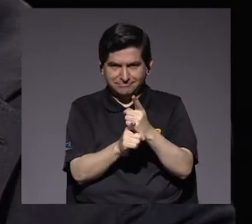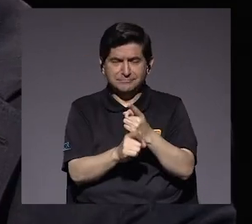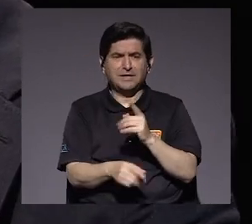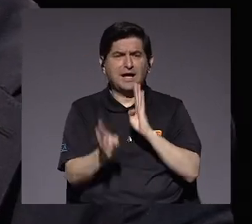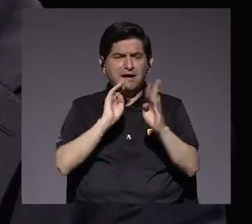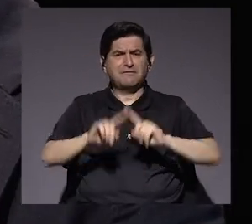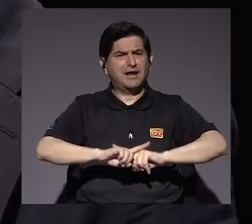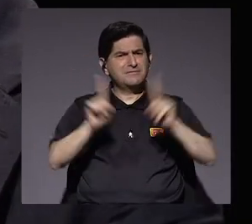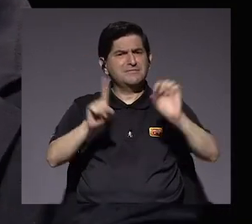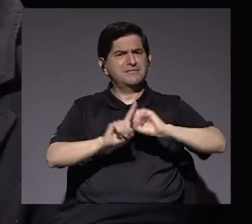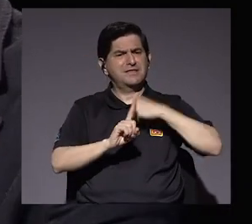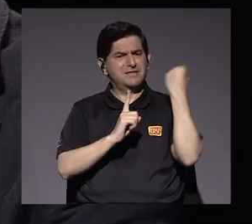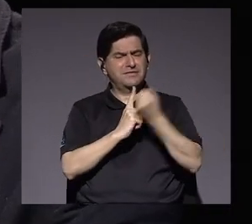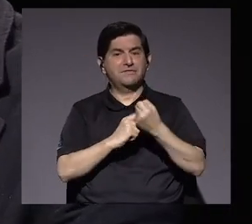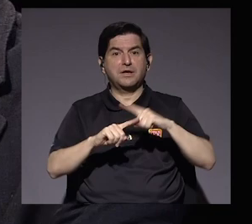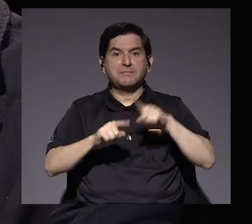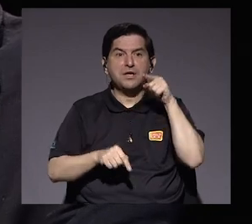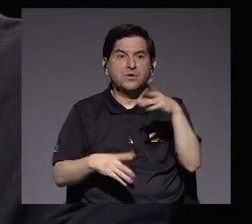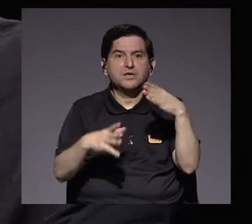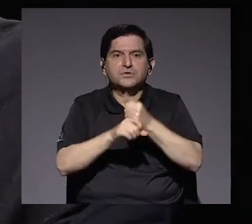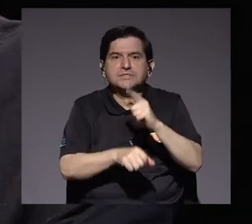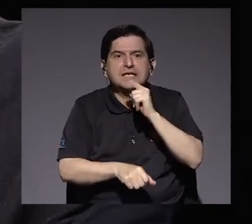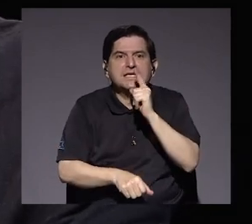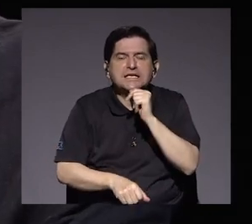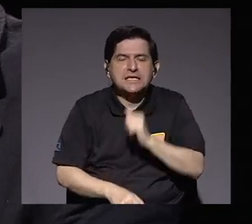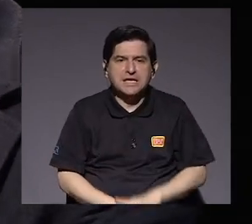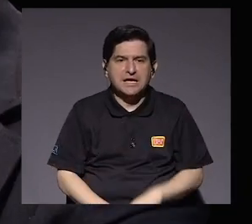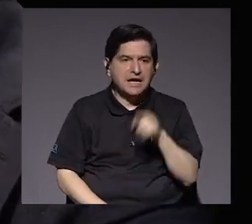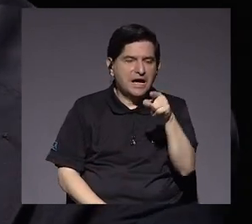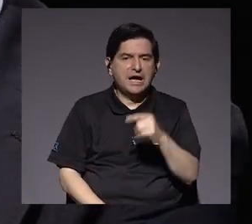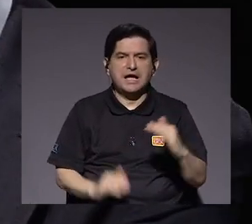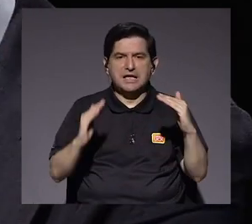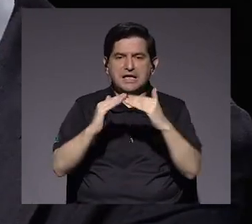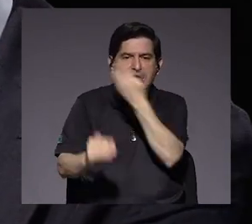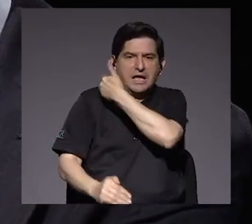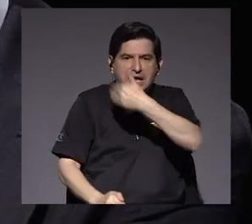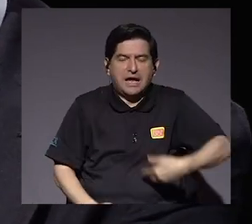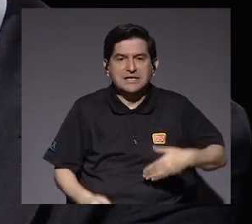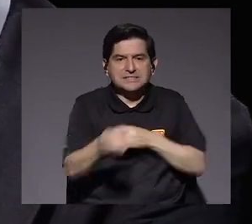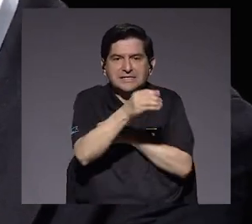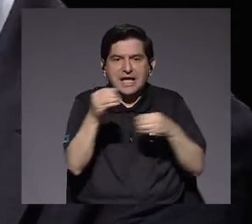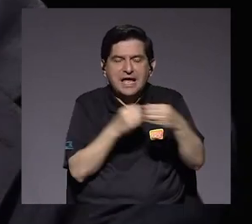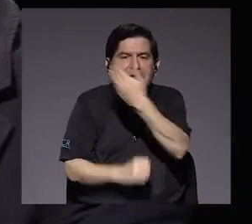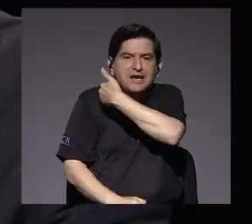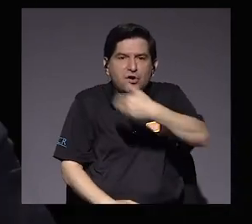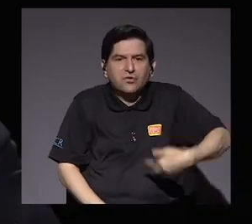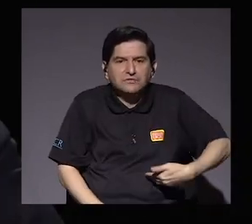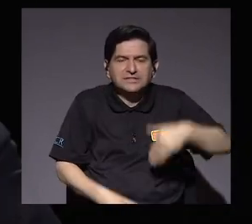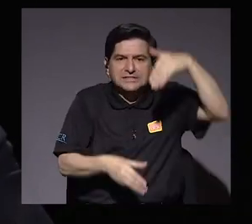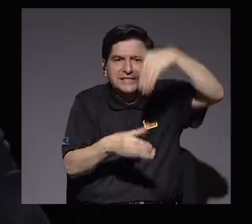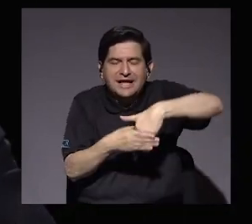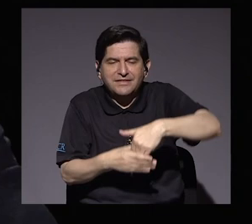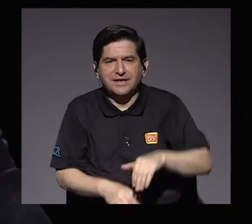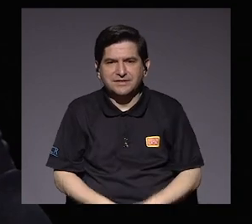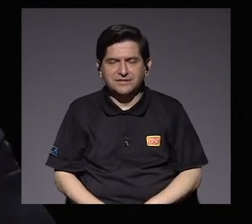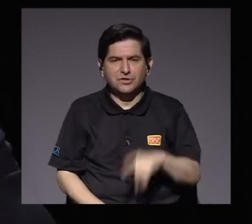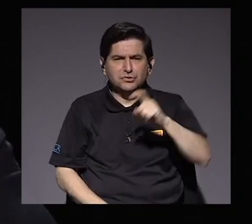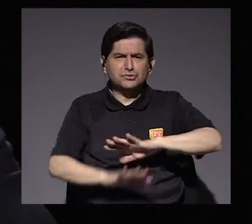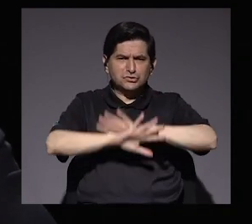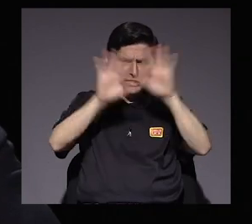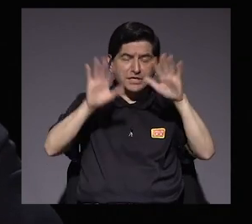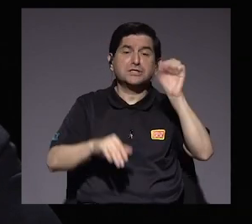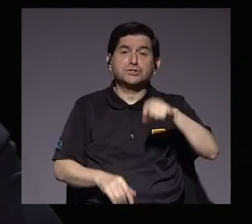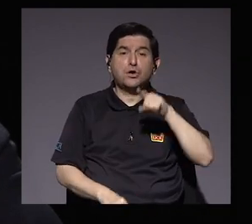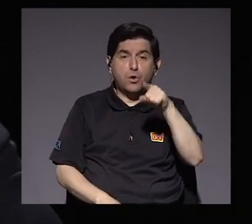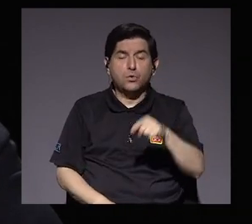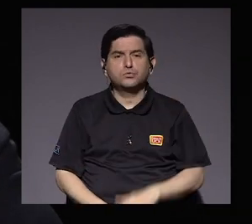hacer, Marlon, estaríamos hablando de otra historia. Pero ¿a quién se le ocurrió hacer eso puesto en casa presidencial, en oficina presidencial? Se necesita mucha transparencia en todos esos